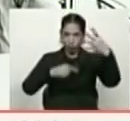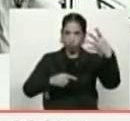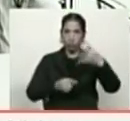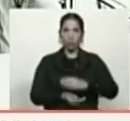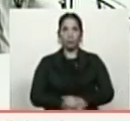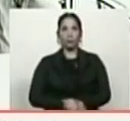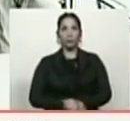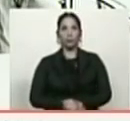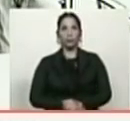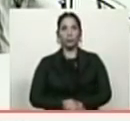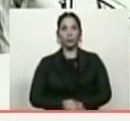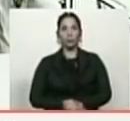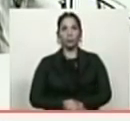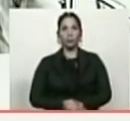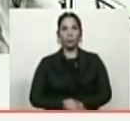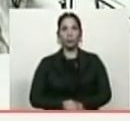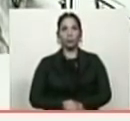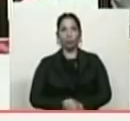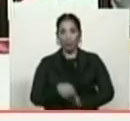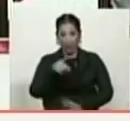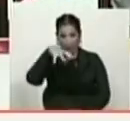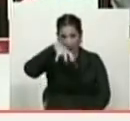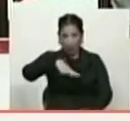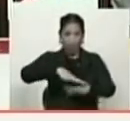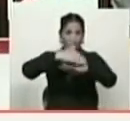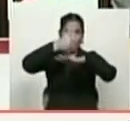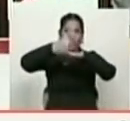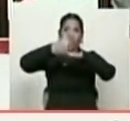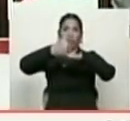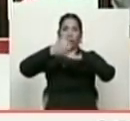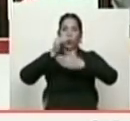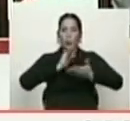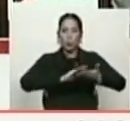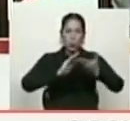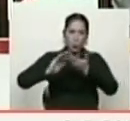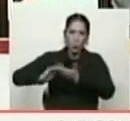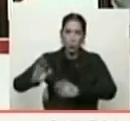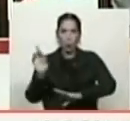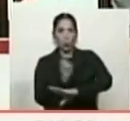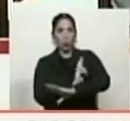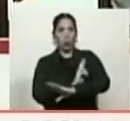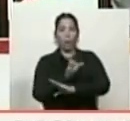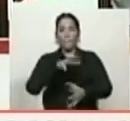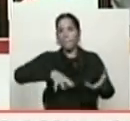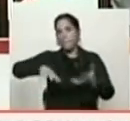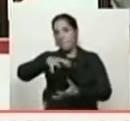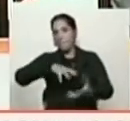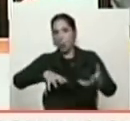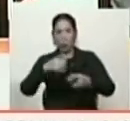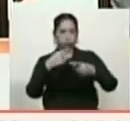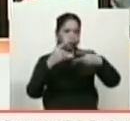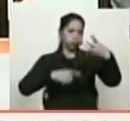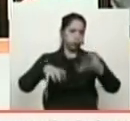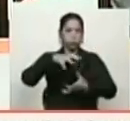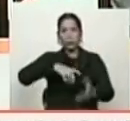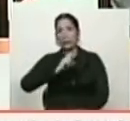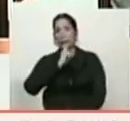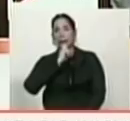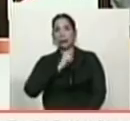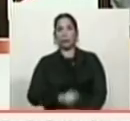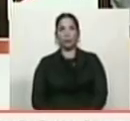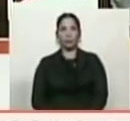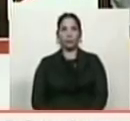de Macagua. Y son estados mayores para la solución rápida de los problemas, de las circunstancias, de las coyunturas que se